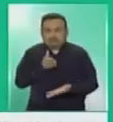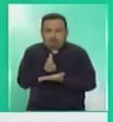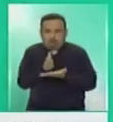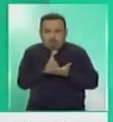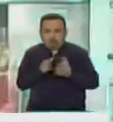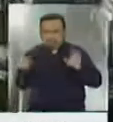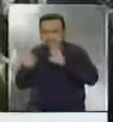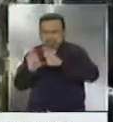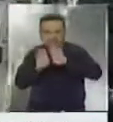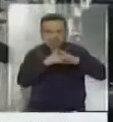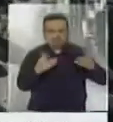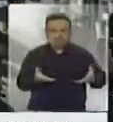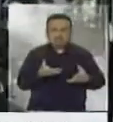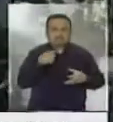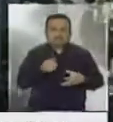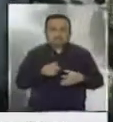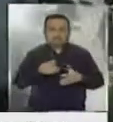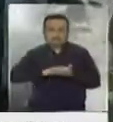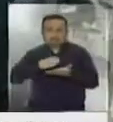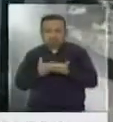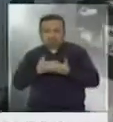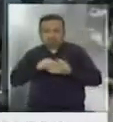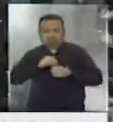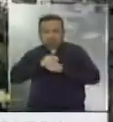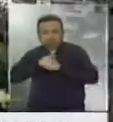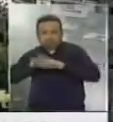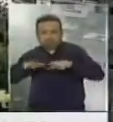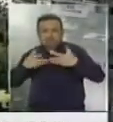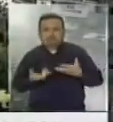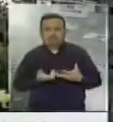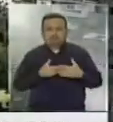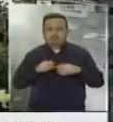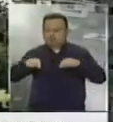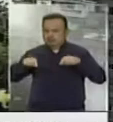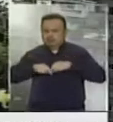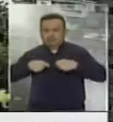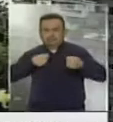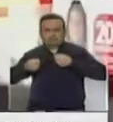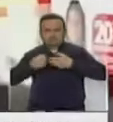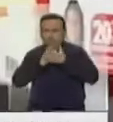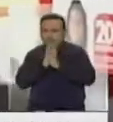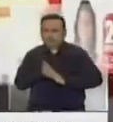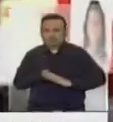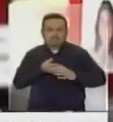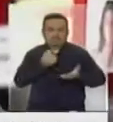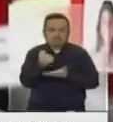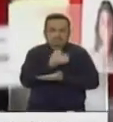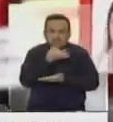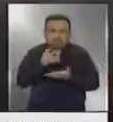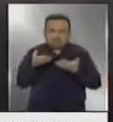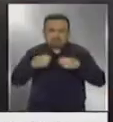a cerrar, producto de la situación sanitaria, de obligar a cerrar a las tiendas, al retail, a las farmacias,